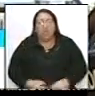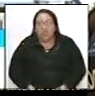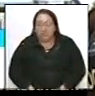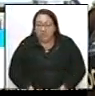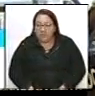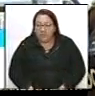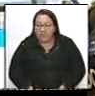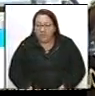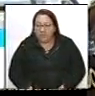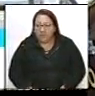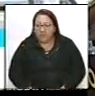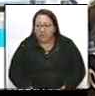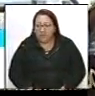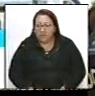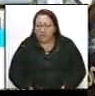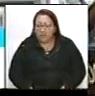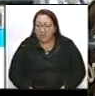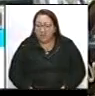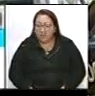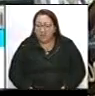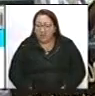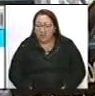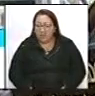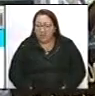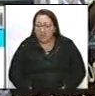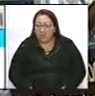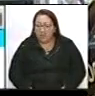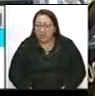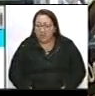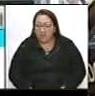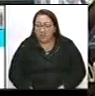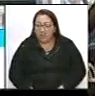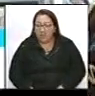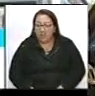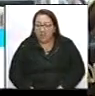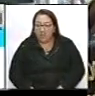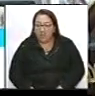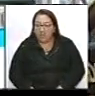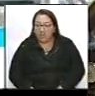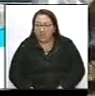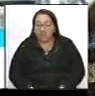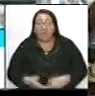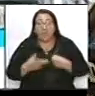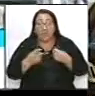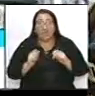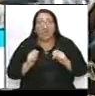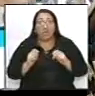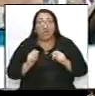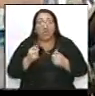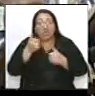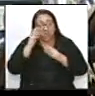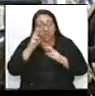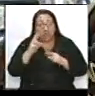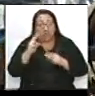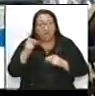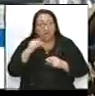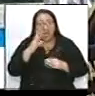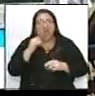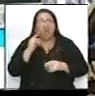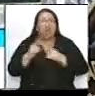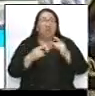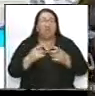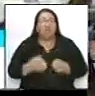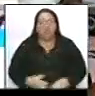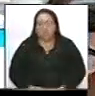aquí. Bueno, eso, señora Presidenta, yo pediría que nos tratemos con seriedad y no prejuguemos cosas. Gracias.